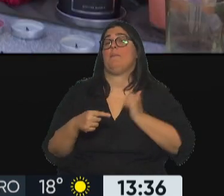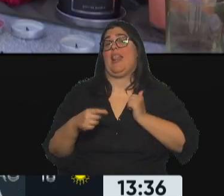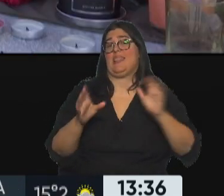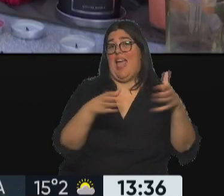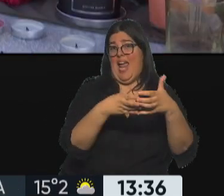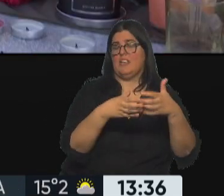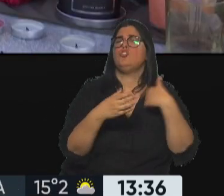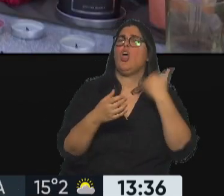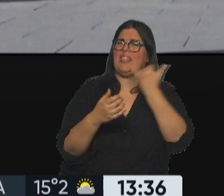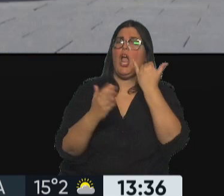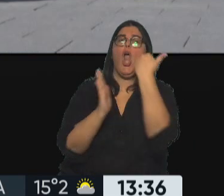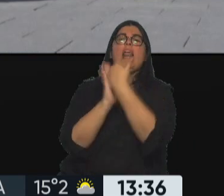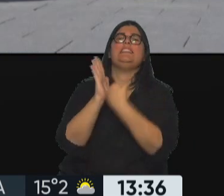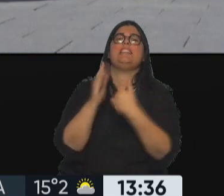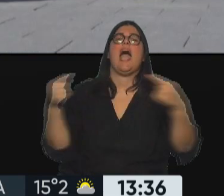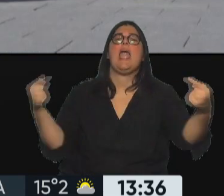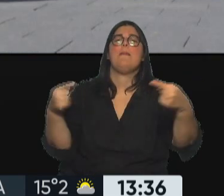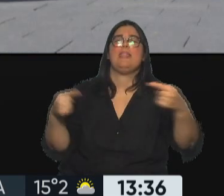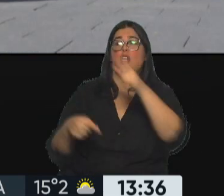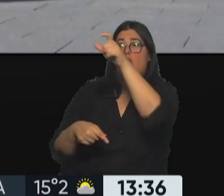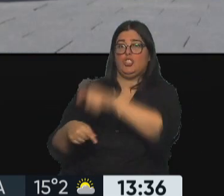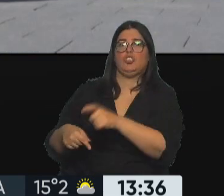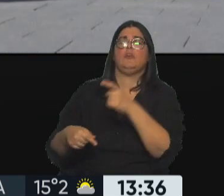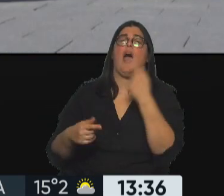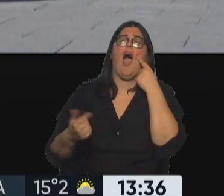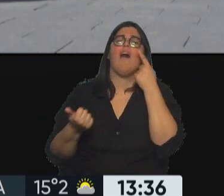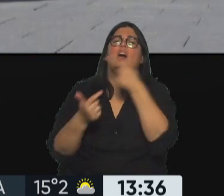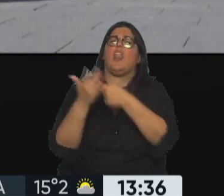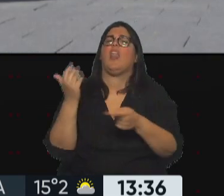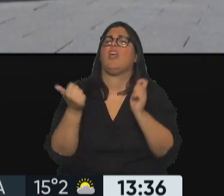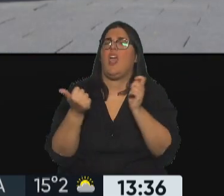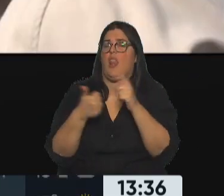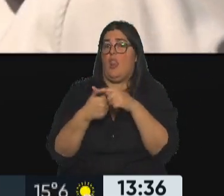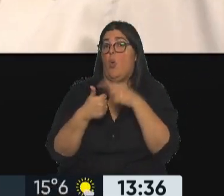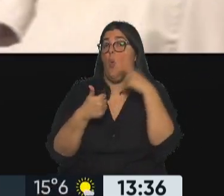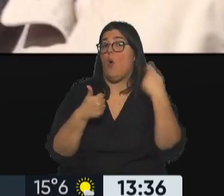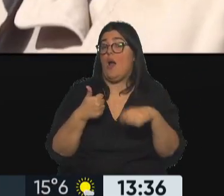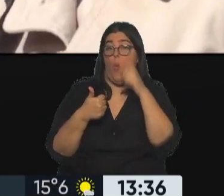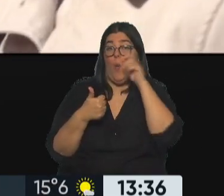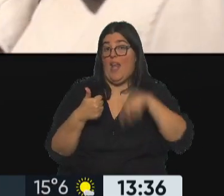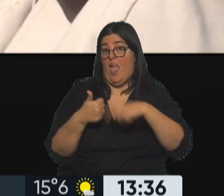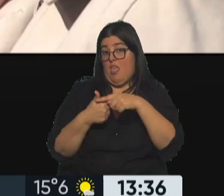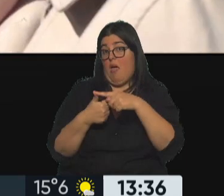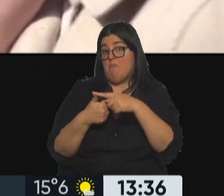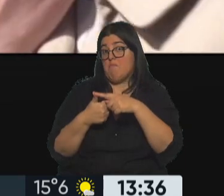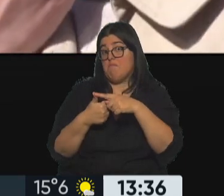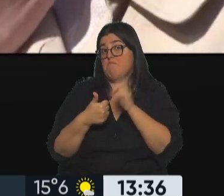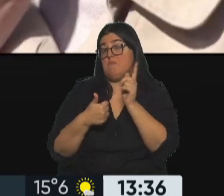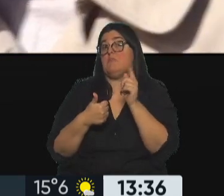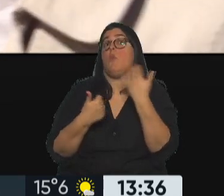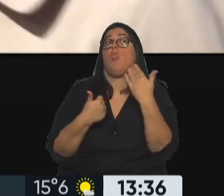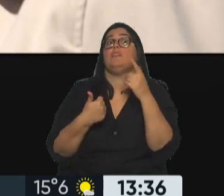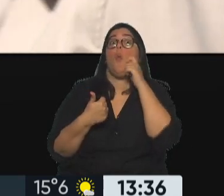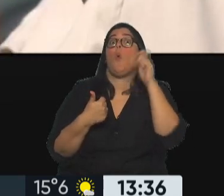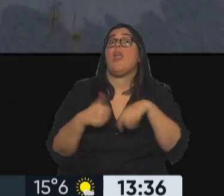tenía Prigozhin para ver dónde podemos apuntar y con motivos. Bueno, Ucrania, como el atentado fue un atentado de Ucrania, fue un atentado